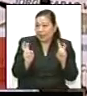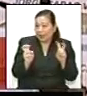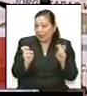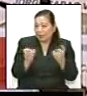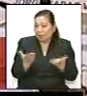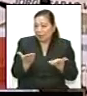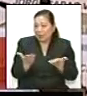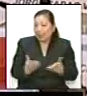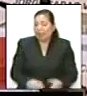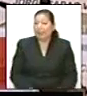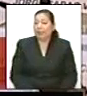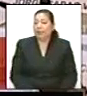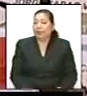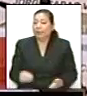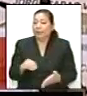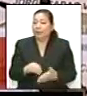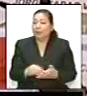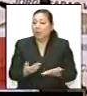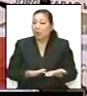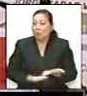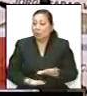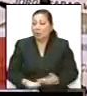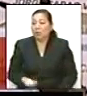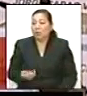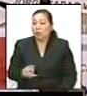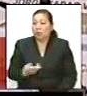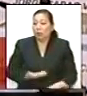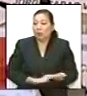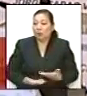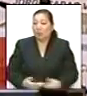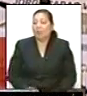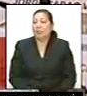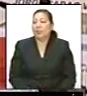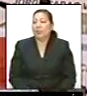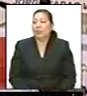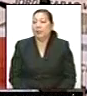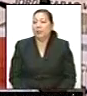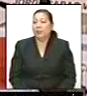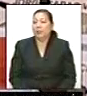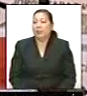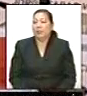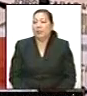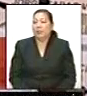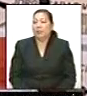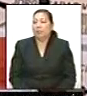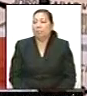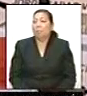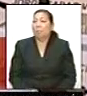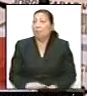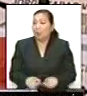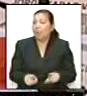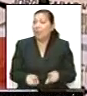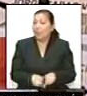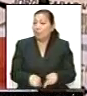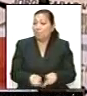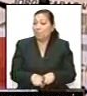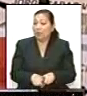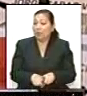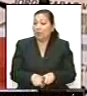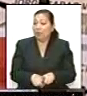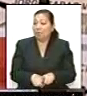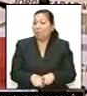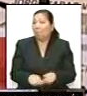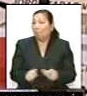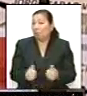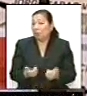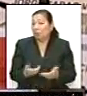principalmente vinculados al comercio aumentar el comercio pero también me parece bien